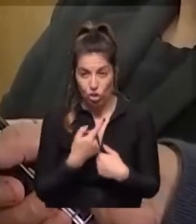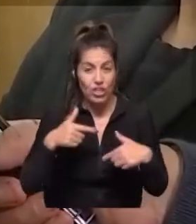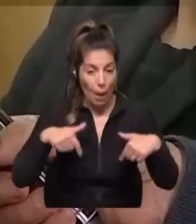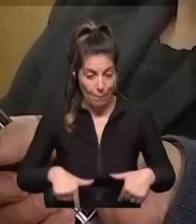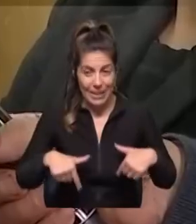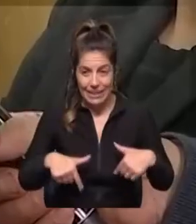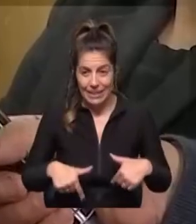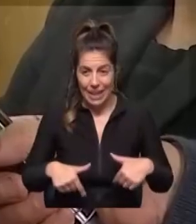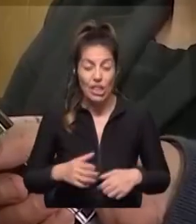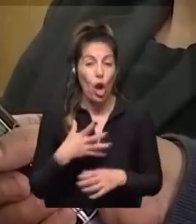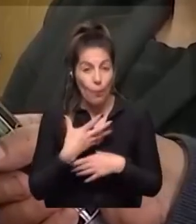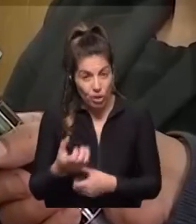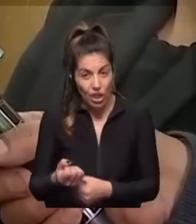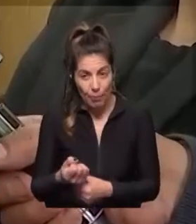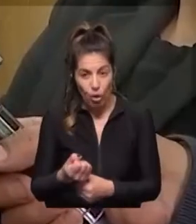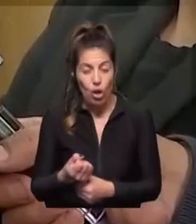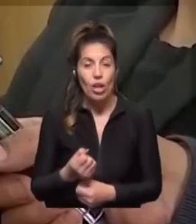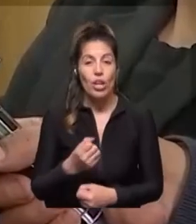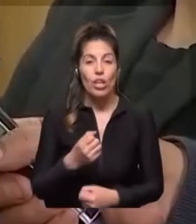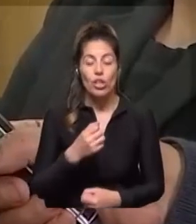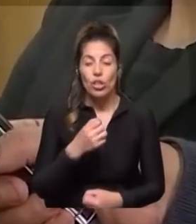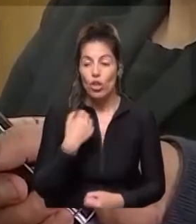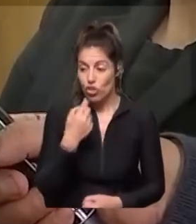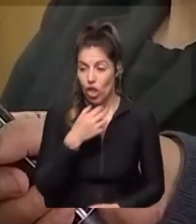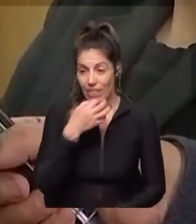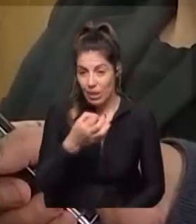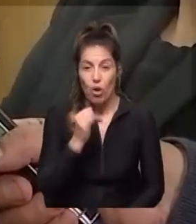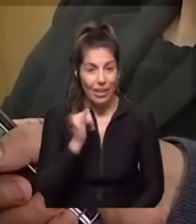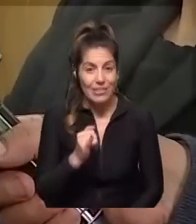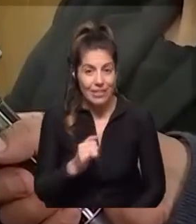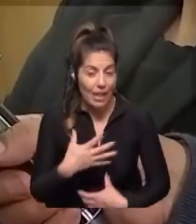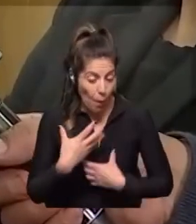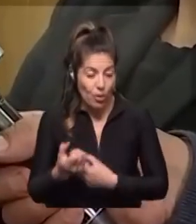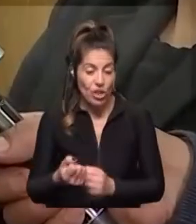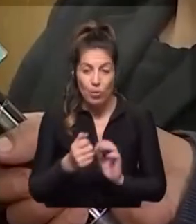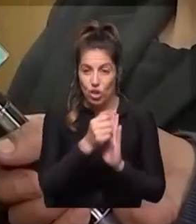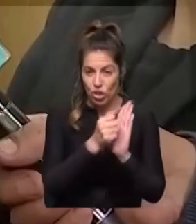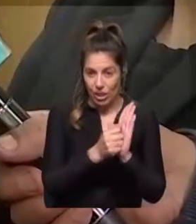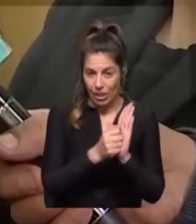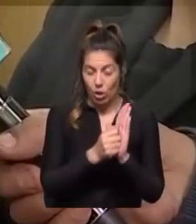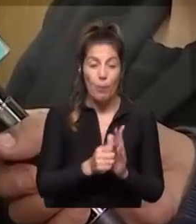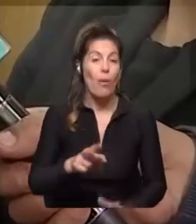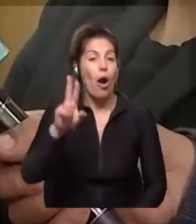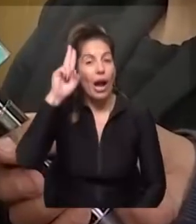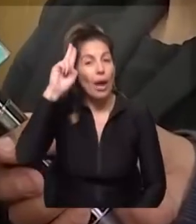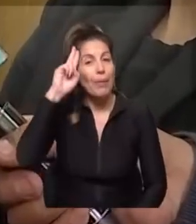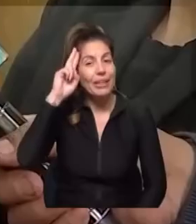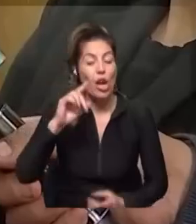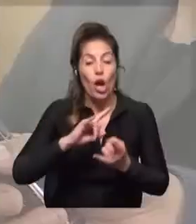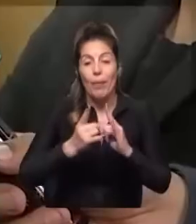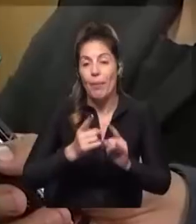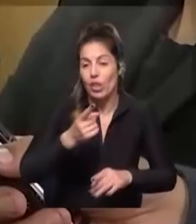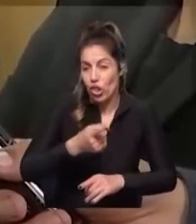el Ministerio de salud pública lo apoyábamos Y nosotros reivindicamos que apoyamos esos artículos pero vamos a respetar lo que el parlamento